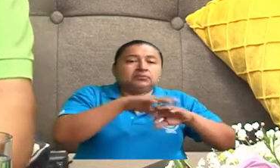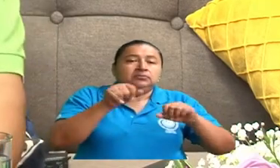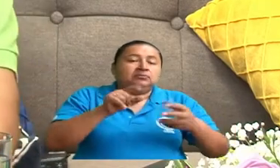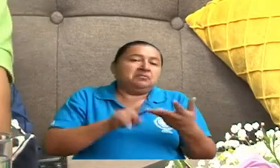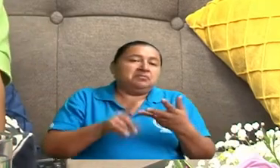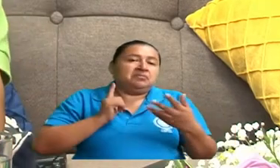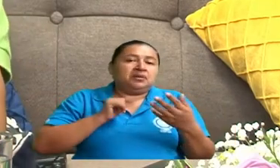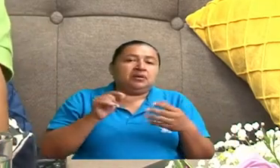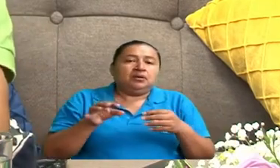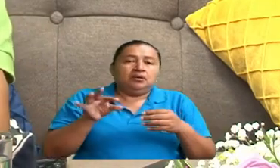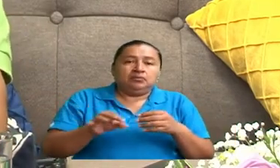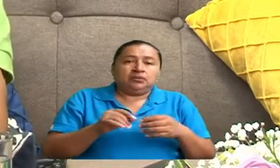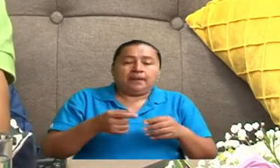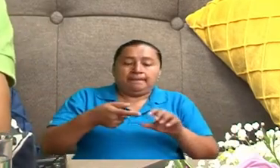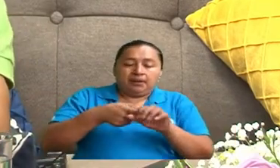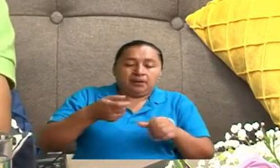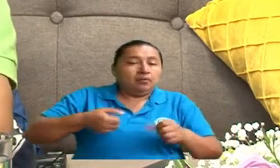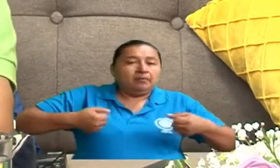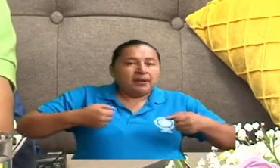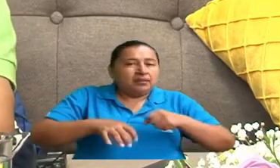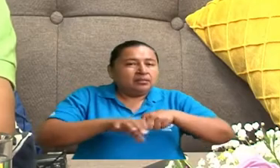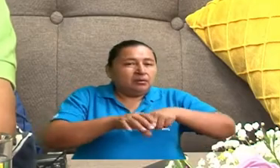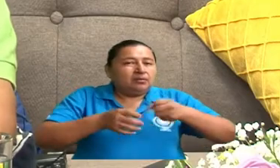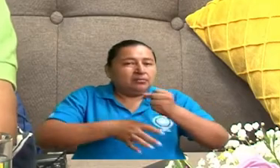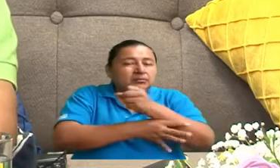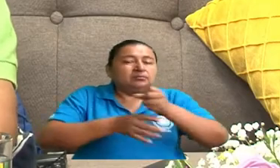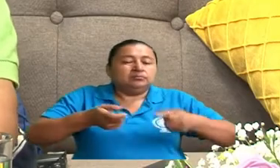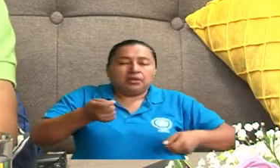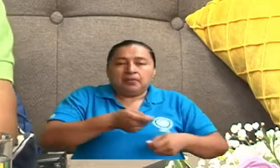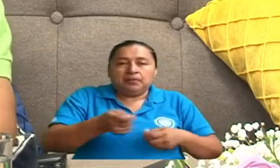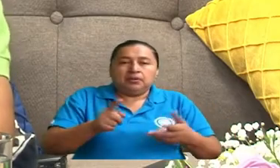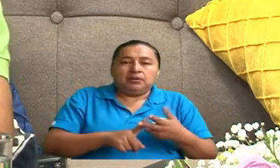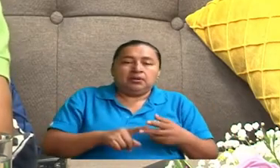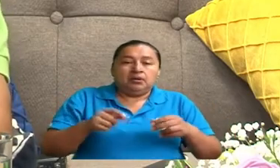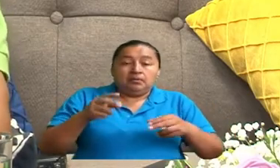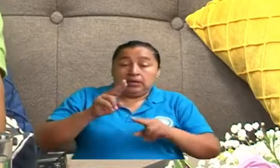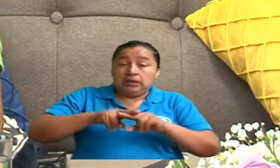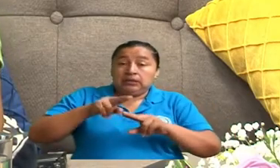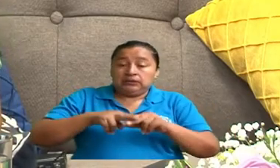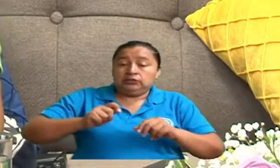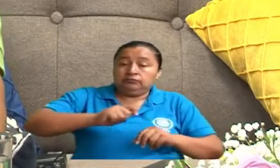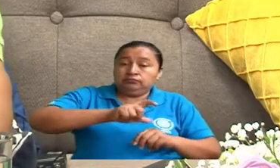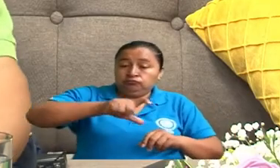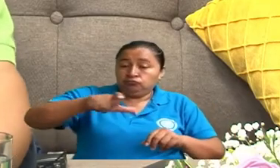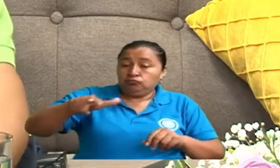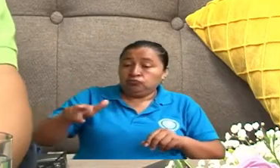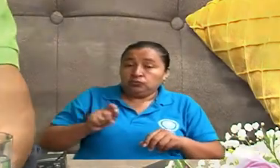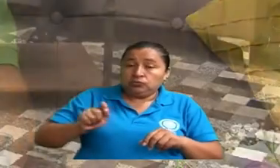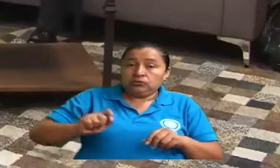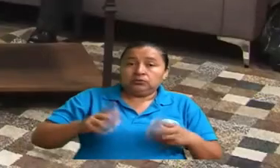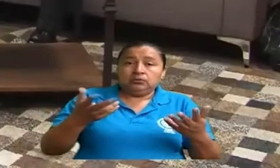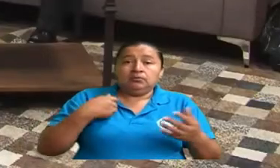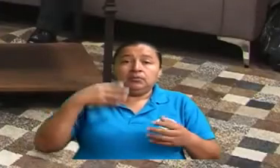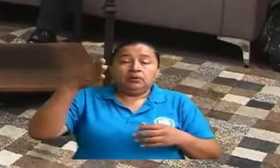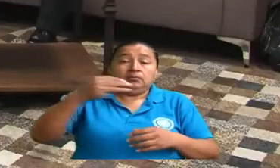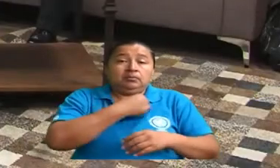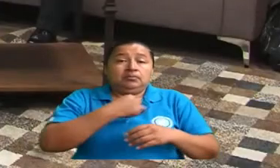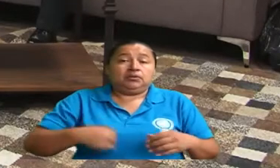tapones para los bastones, tenemos tapones para los pupitres de los niños. Ahí vamos a buscar al